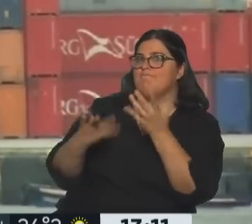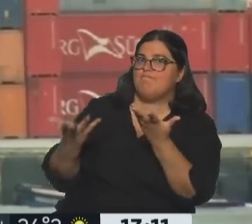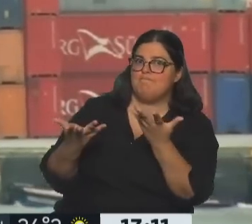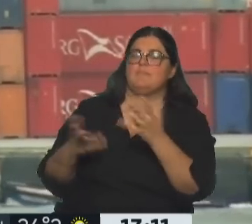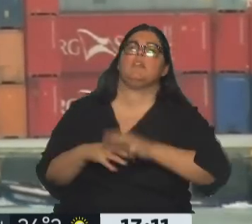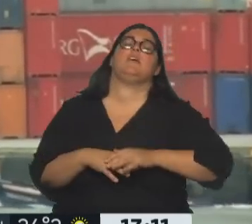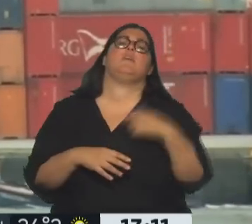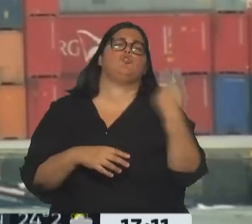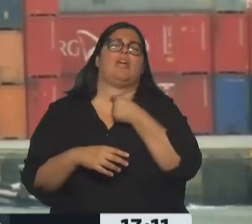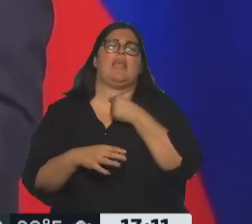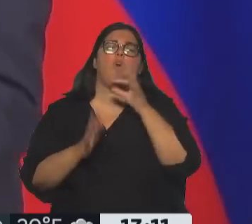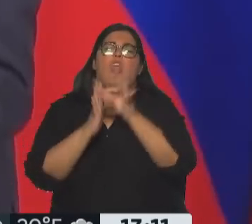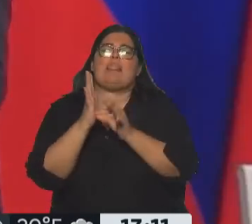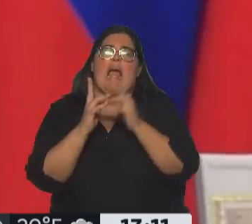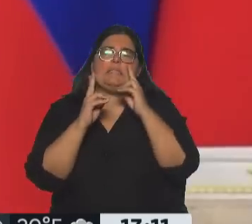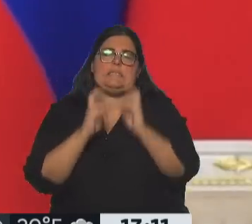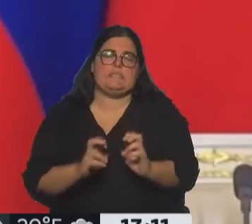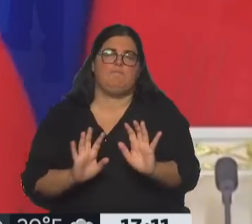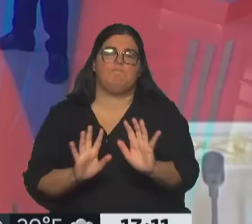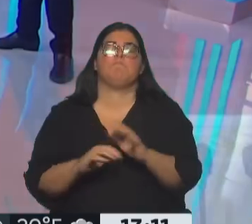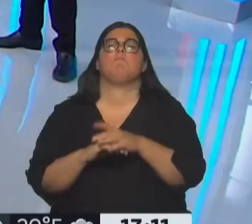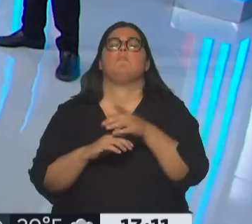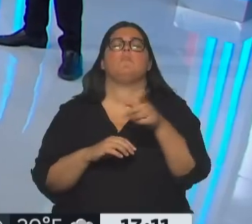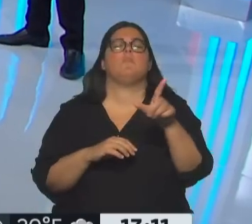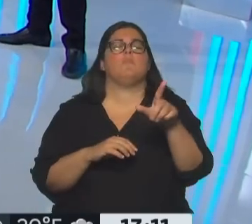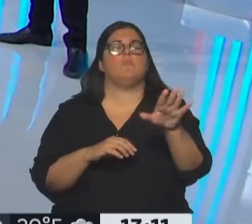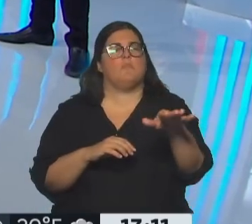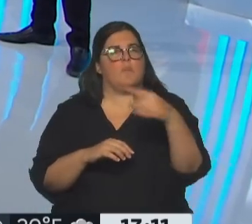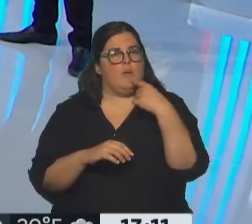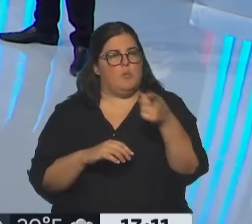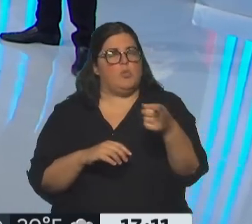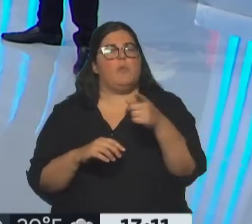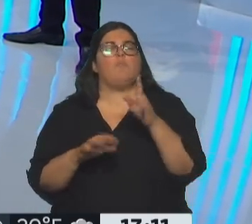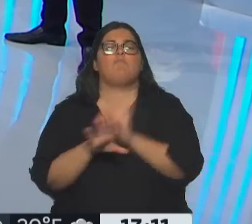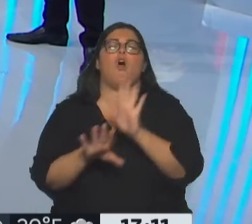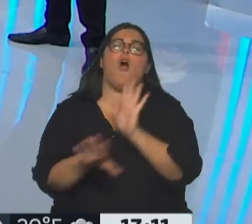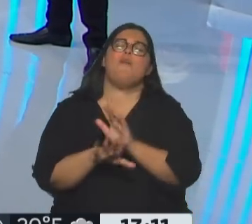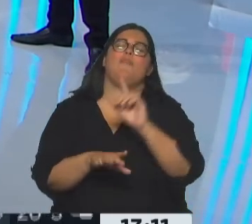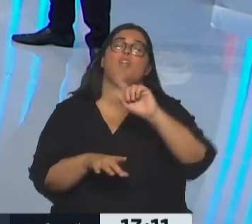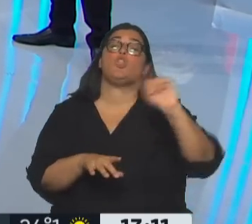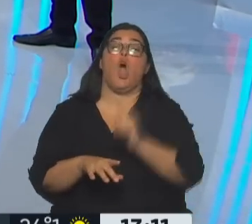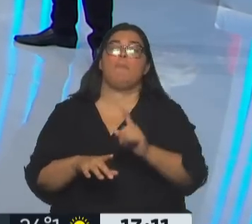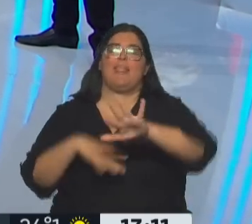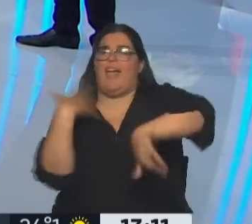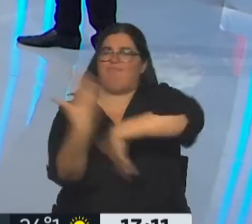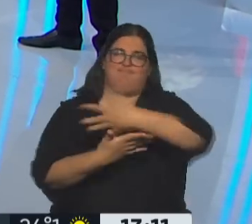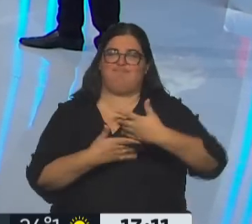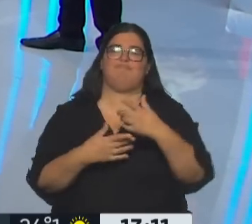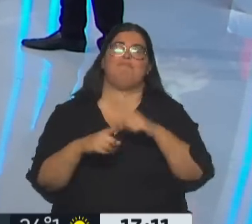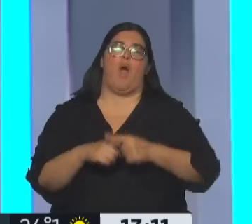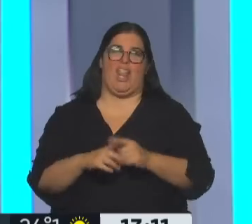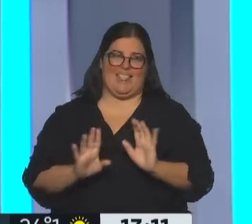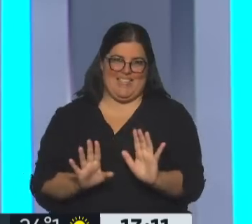analizar detallosamente. A ver, Leticia, hablamos de esta tormenta política a partir de la guerra en Ucrania,